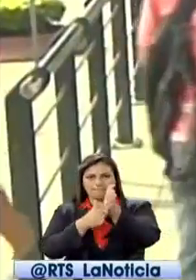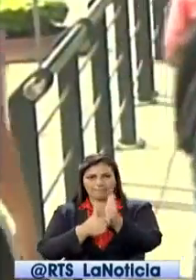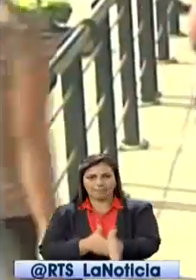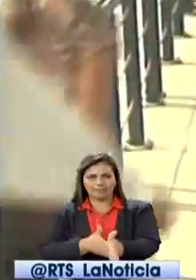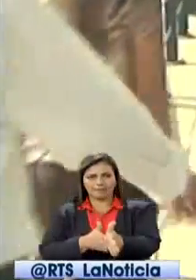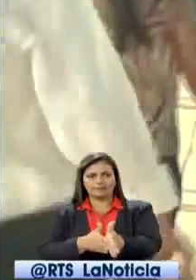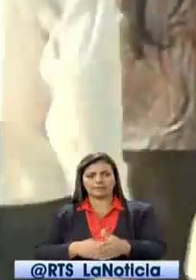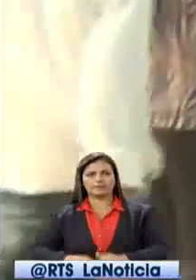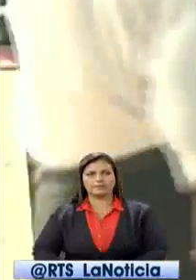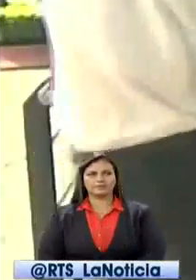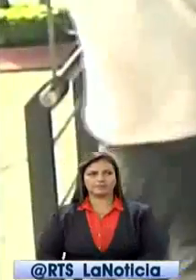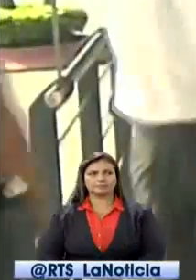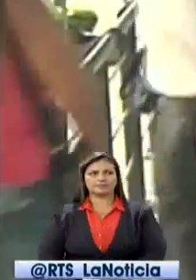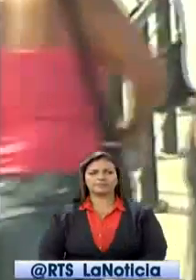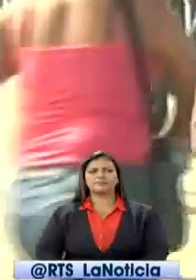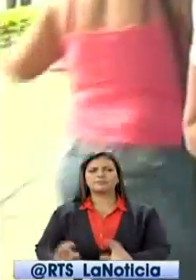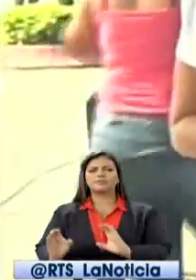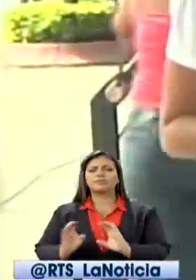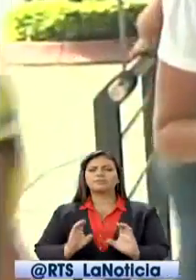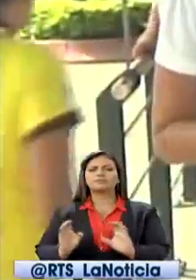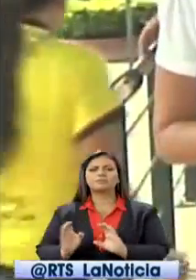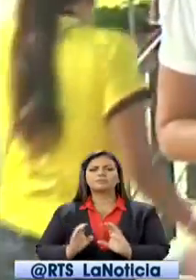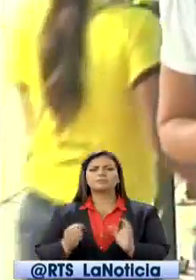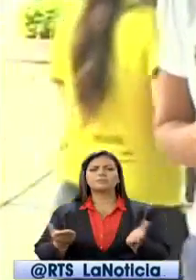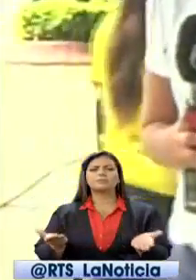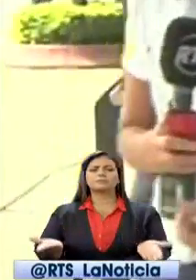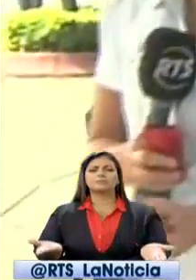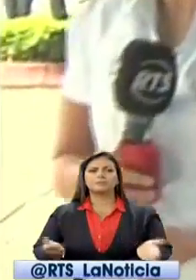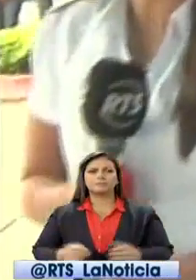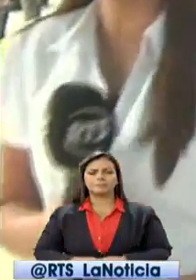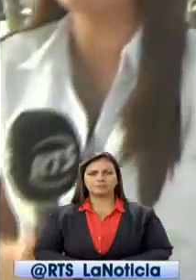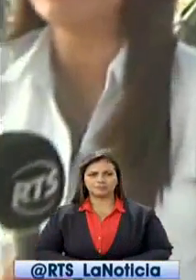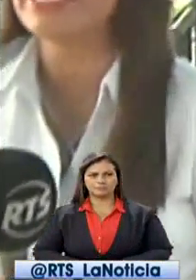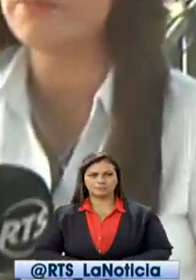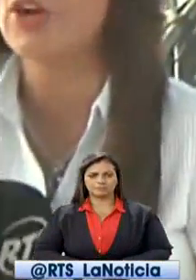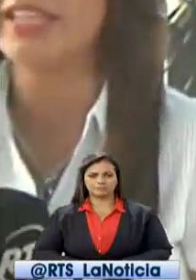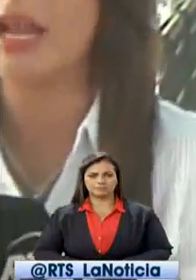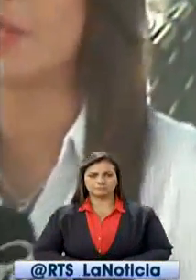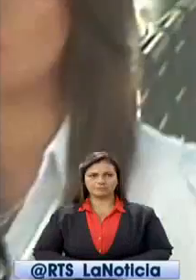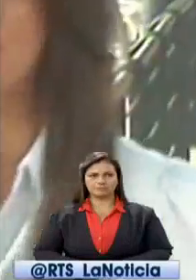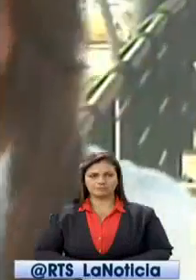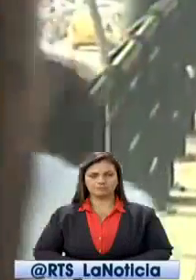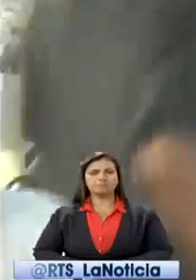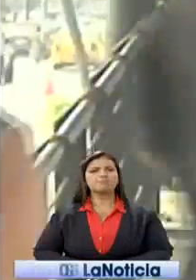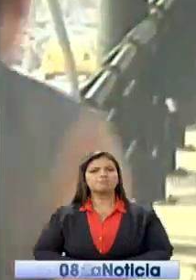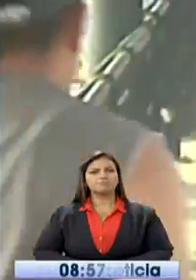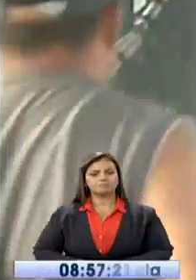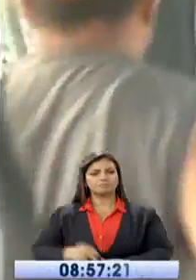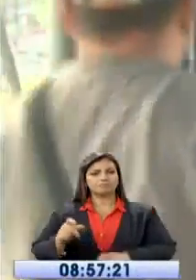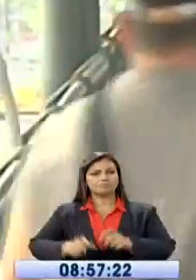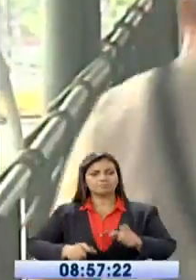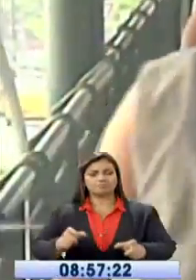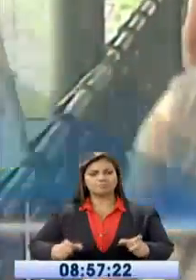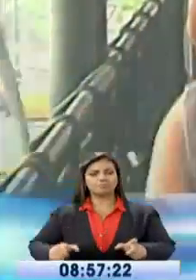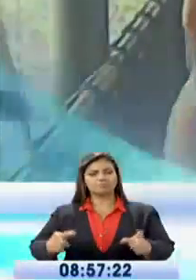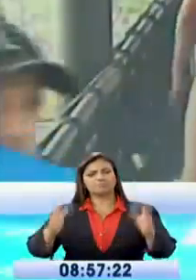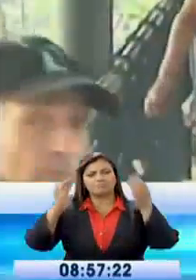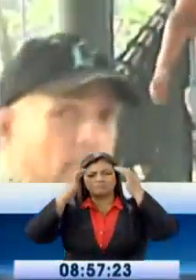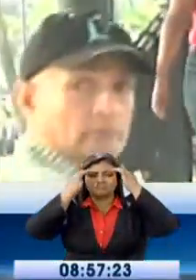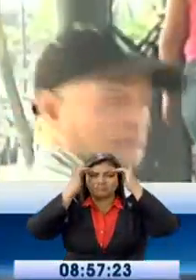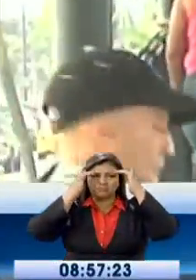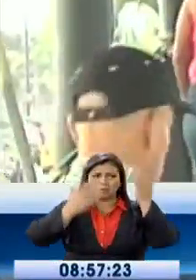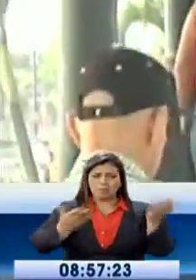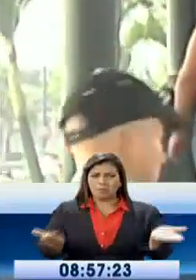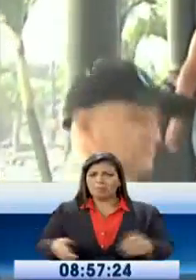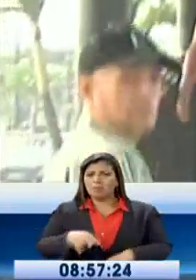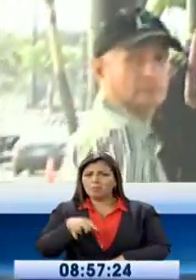hablar acerca de ese tema que preocupa mucho a los usuarios de este sistema de transporte de la metrovía y tiene que ver con los enfrentamientos que hay